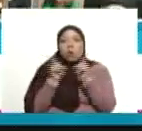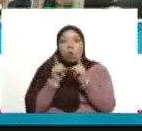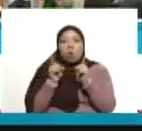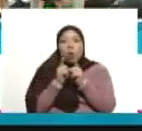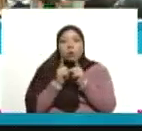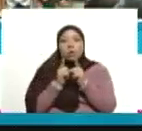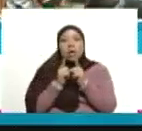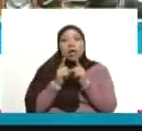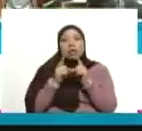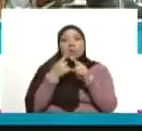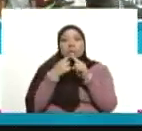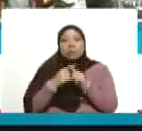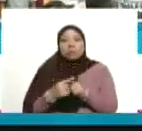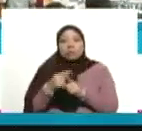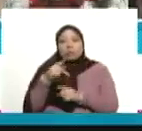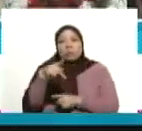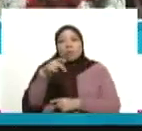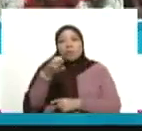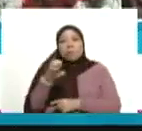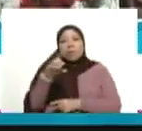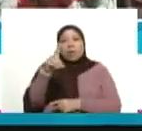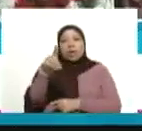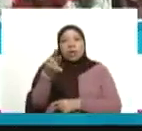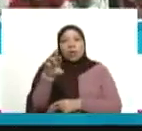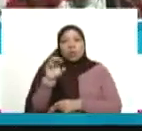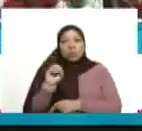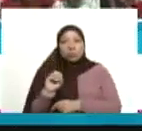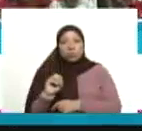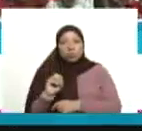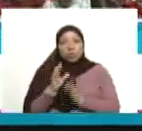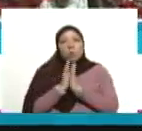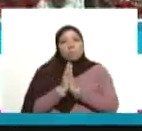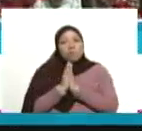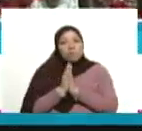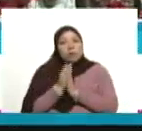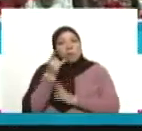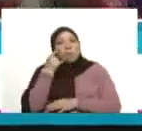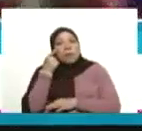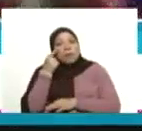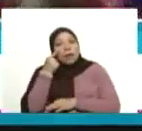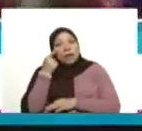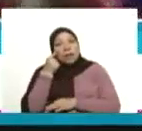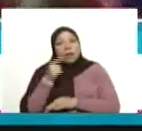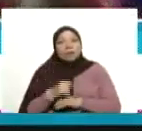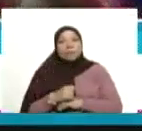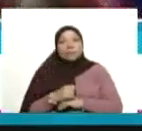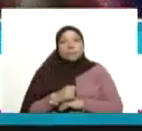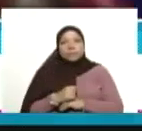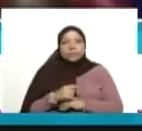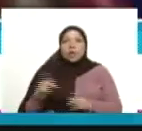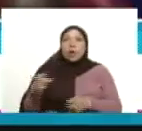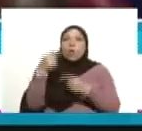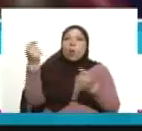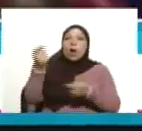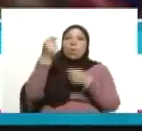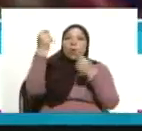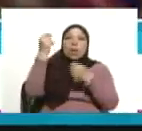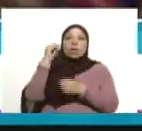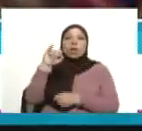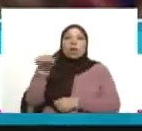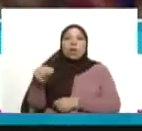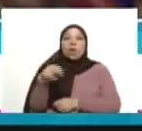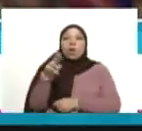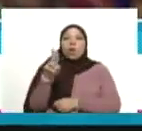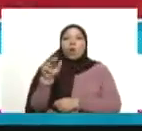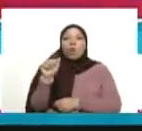Infante. Ponte las pilas, Pedro. En Apure, en Guasdualito. En Apure hubo otros lugares